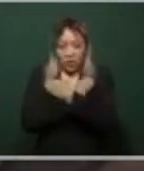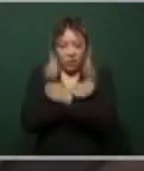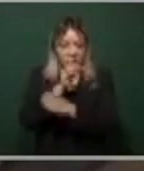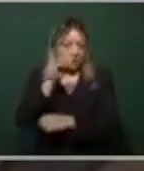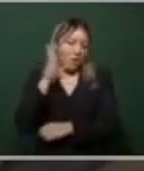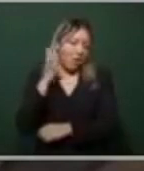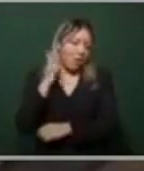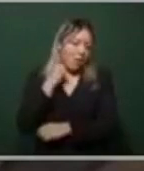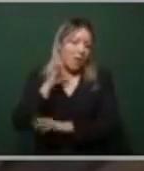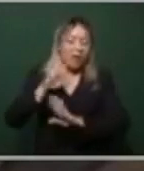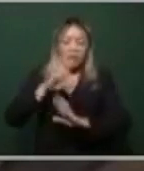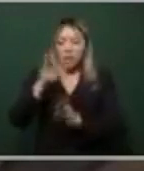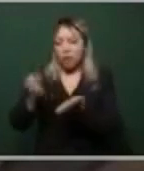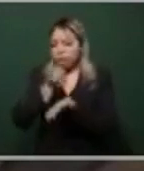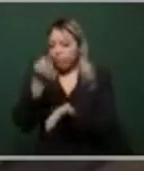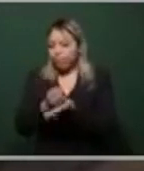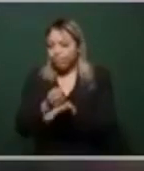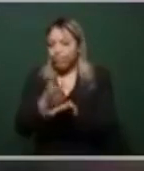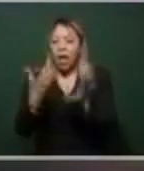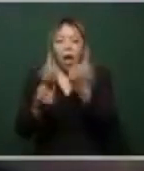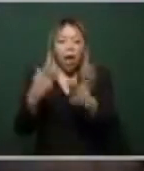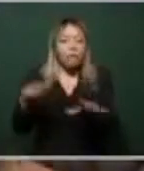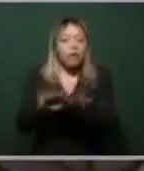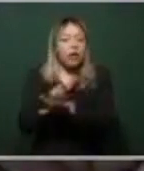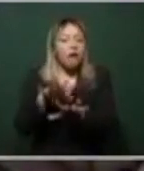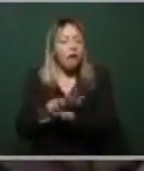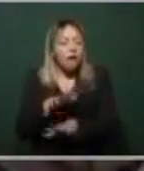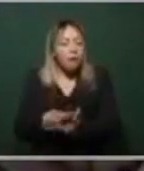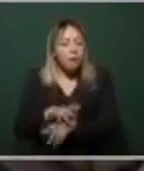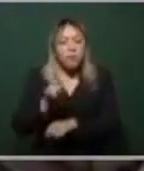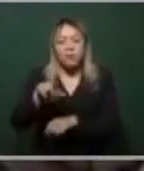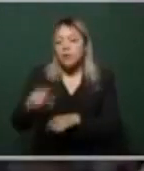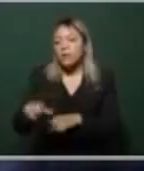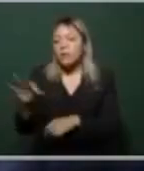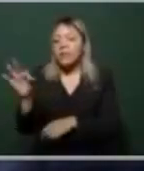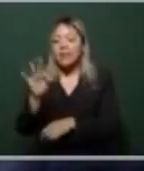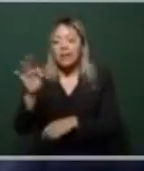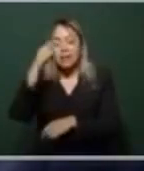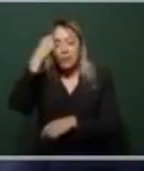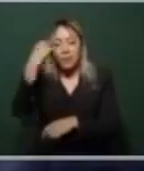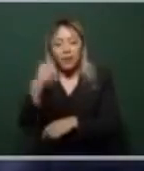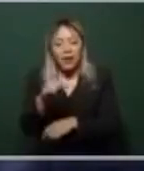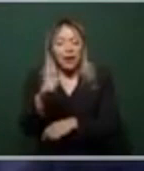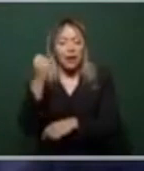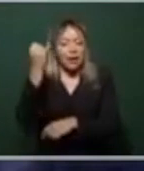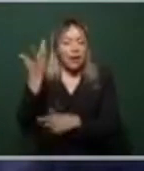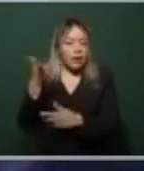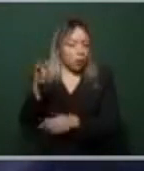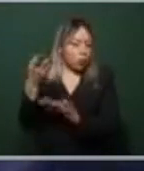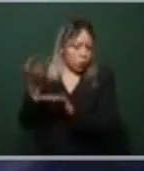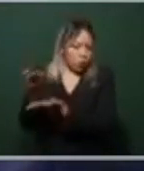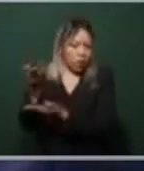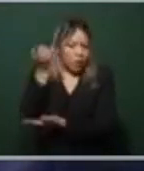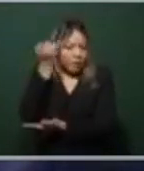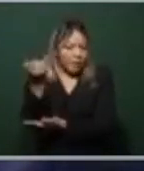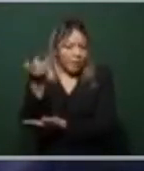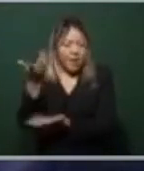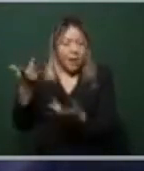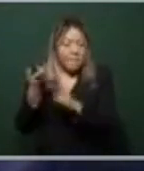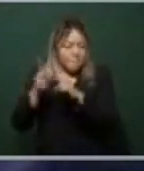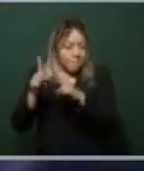planteando ya en el dictamen los cambios que van más en el sentido de la propuesta que usted originalmente había planteado para